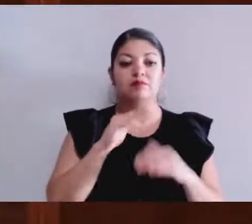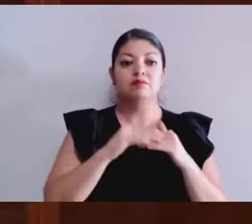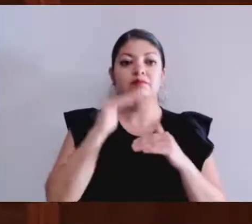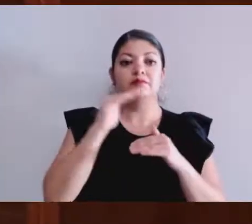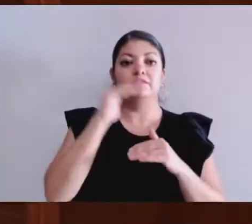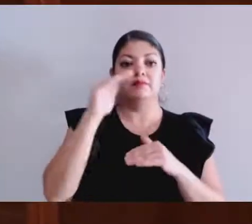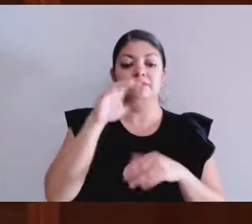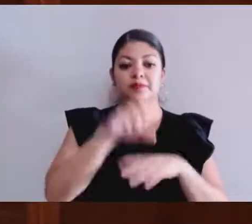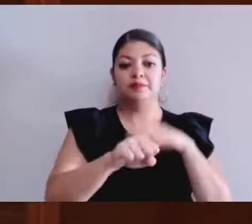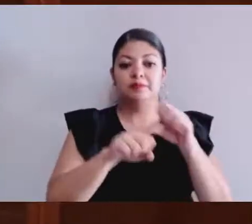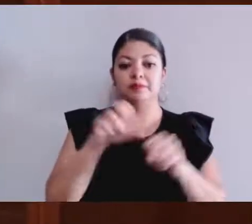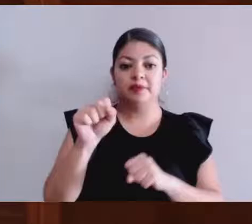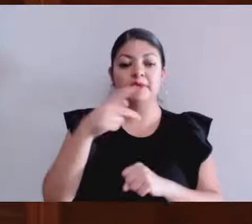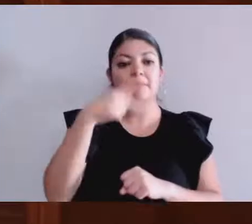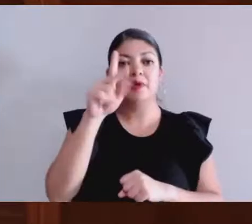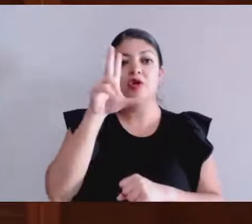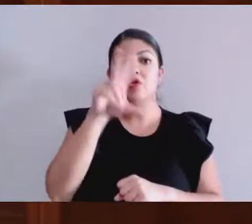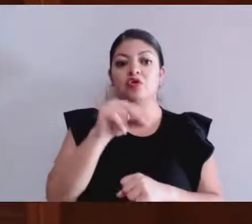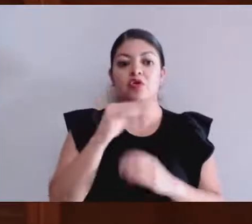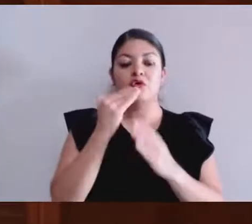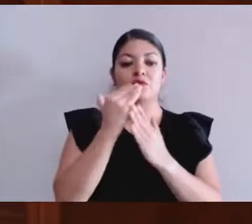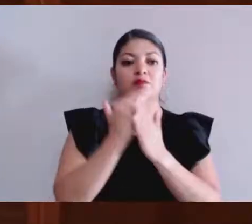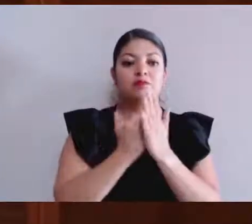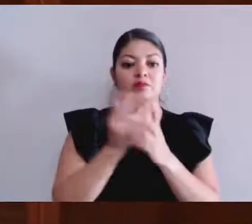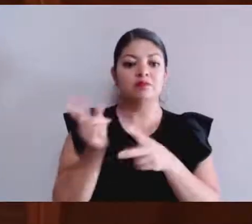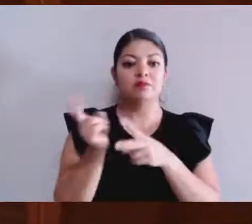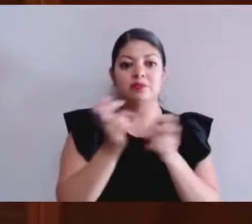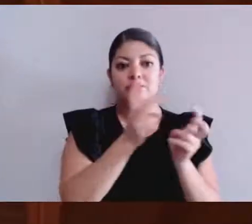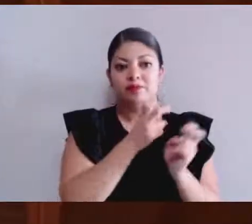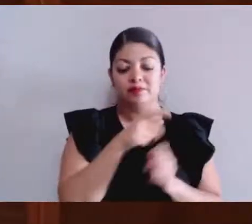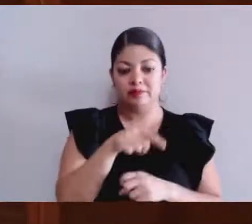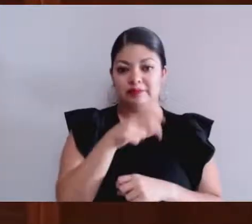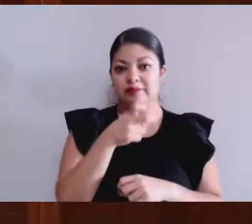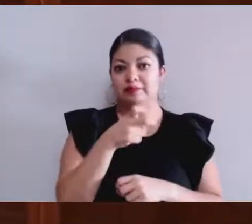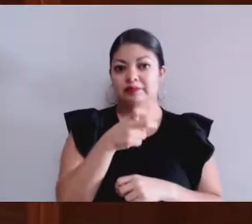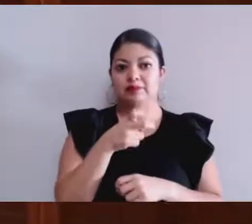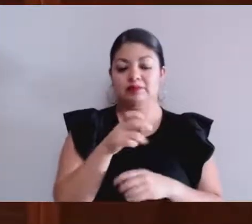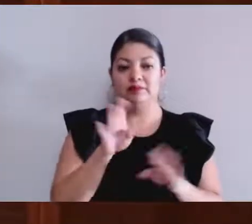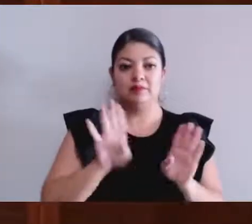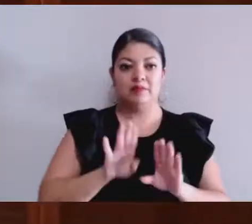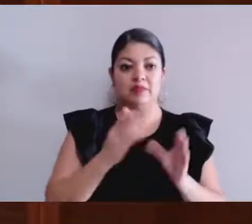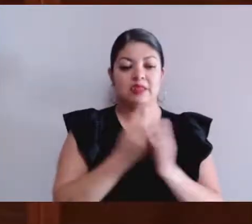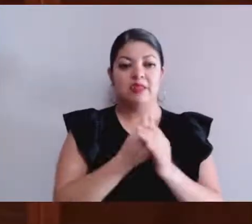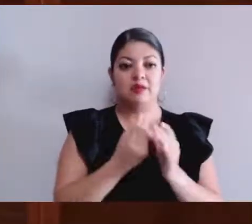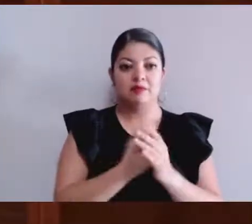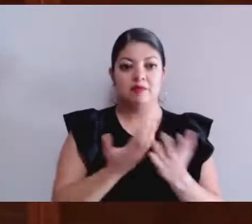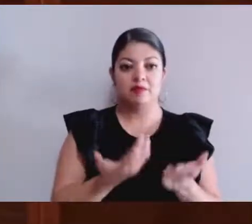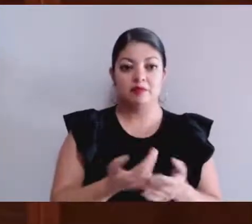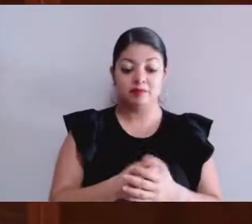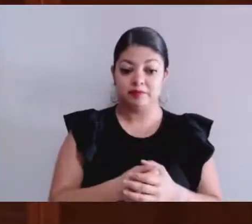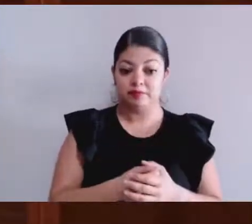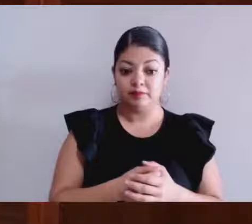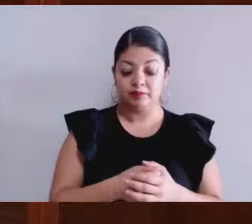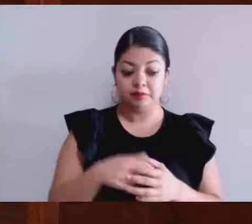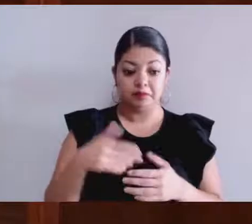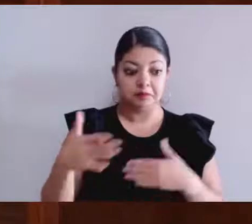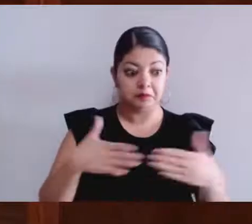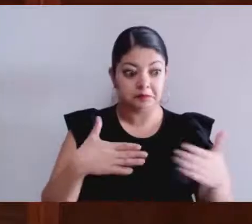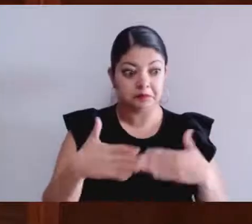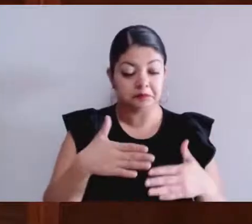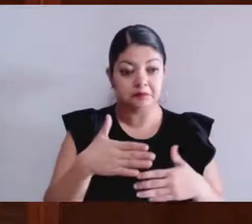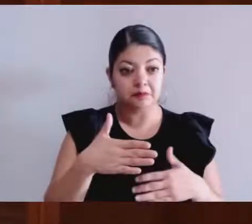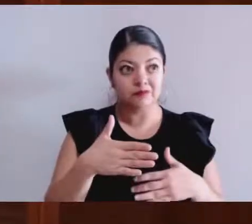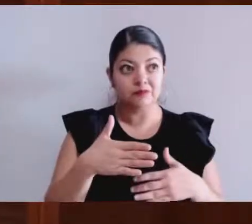ya decíamos, pero no disminuyen los robos de este tipo. En la situación peatonal,